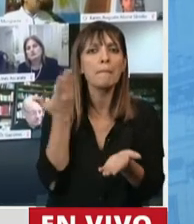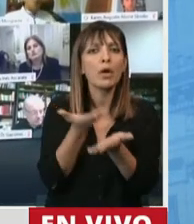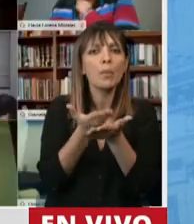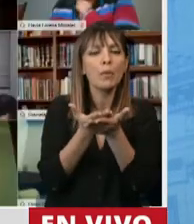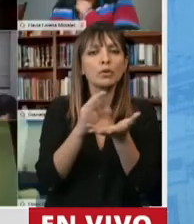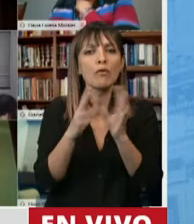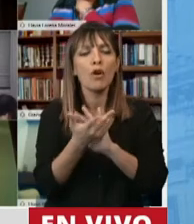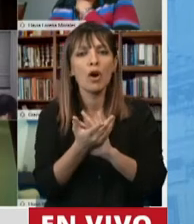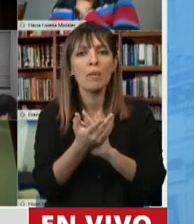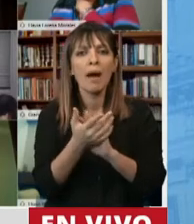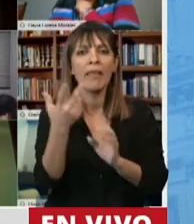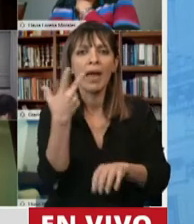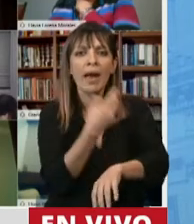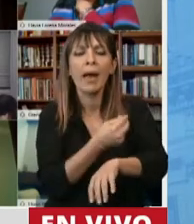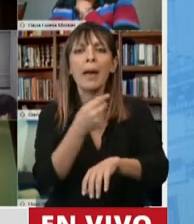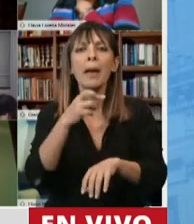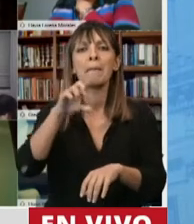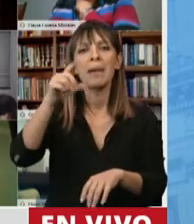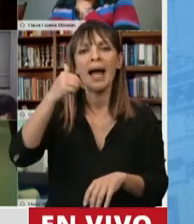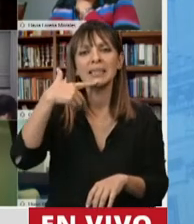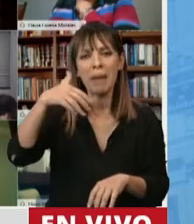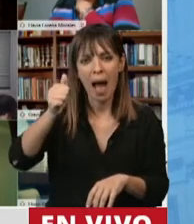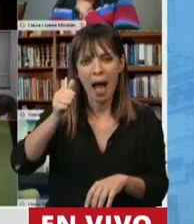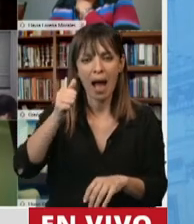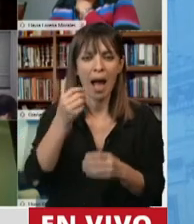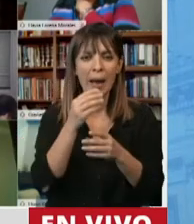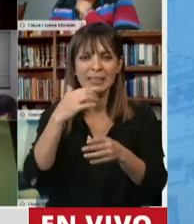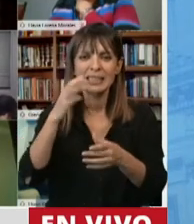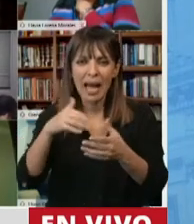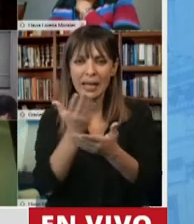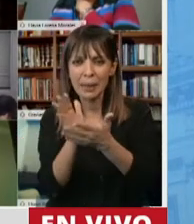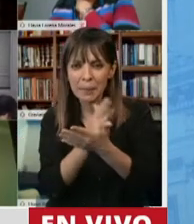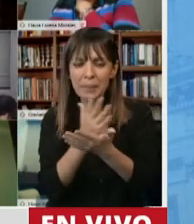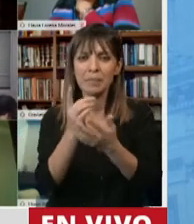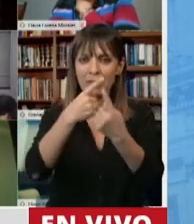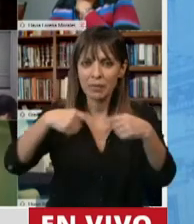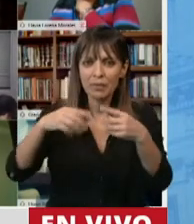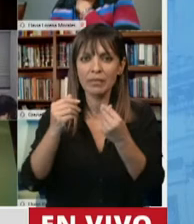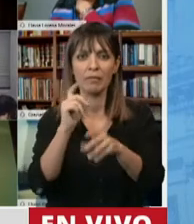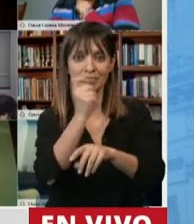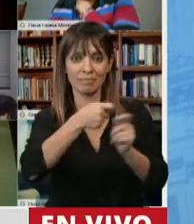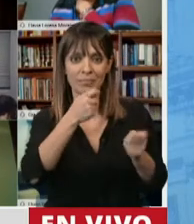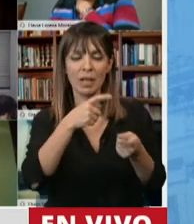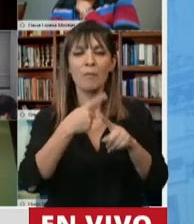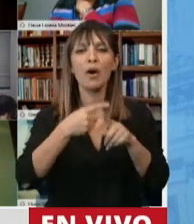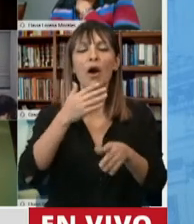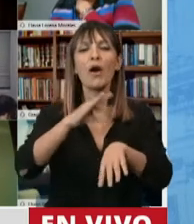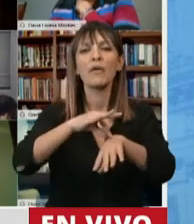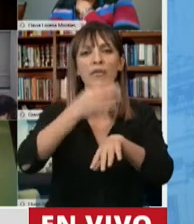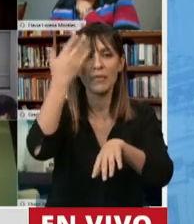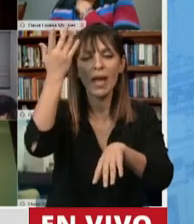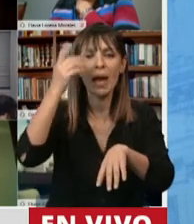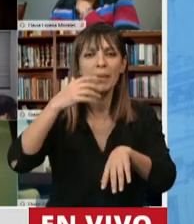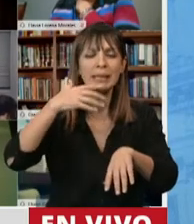de anticuerpos de plasma de pacientes recuperados, demostrando que de esta manera la mortalidad por fiebre hemorrágica argentina bajaba